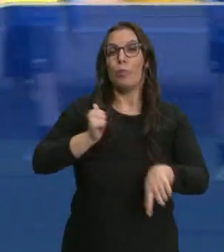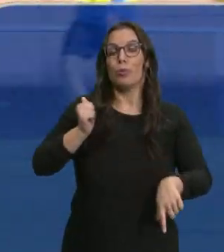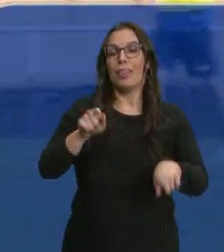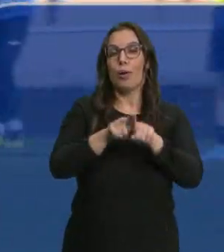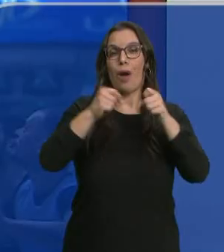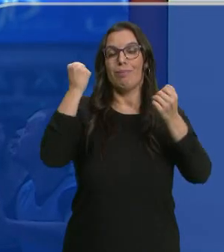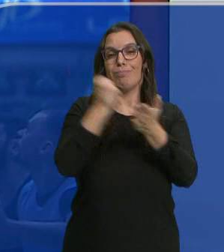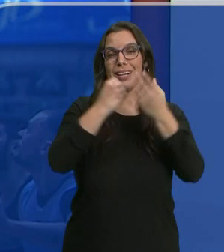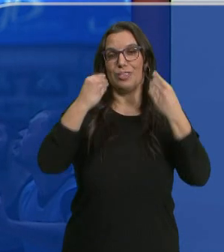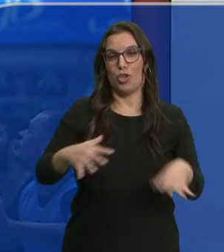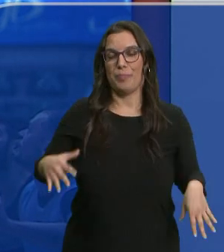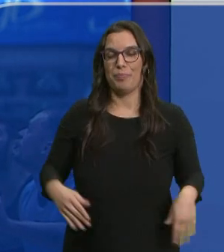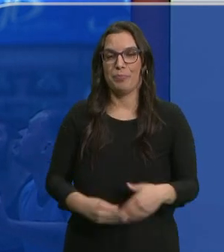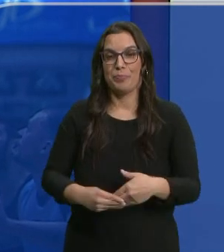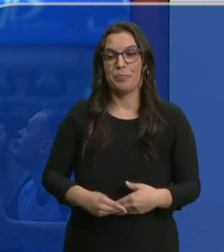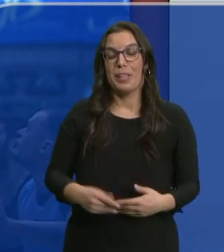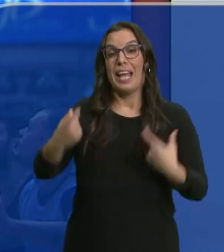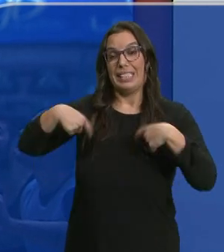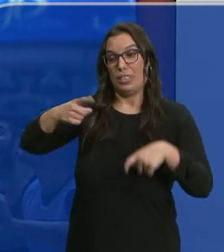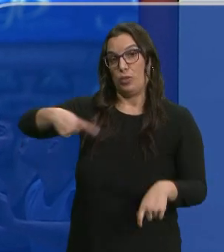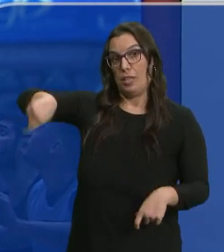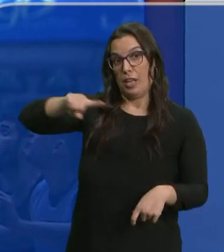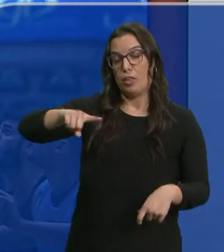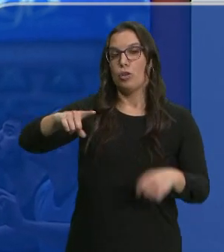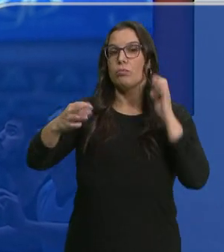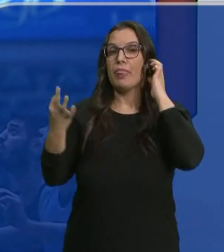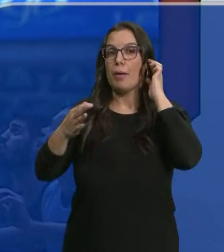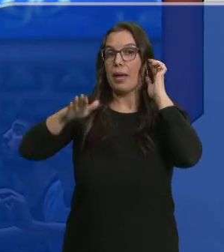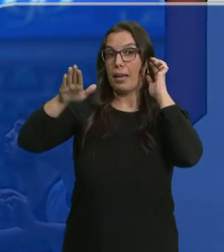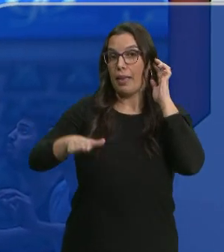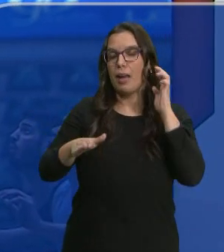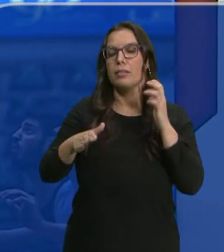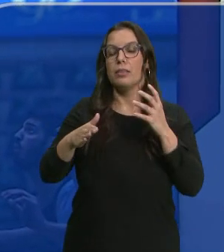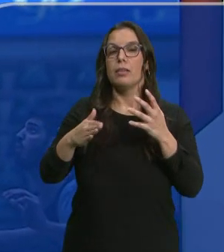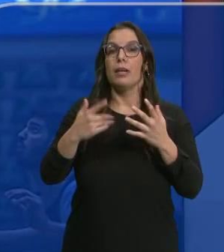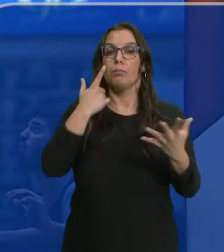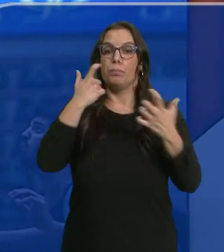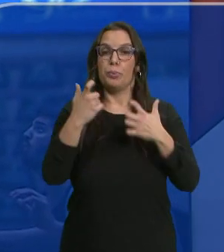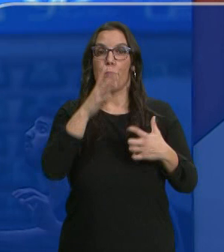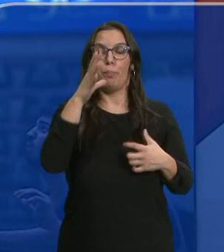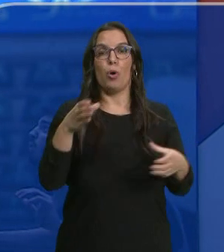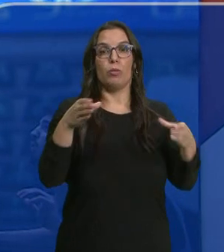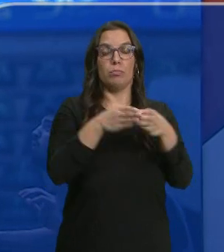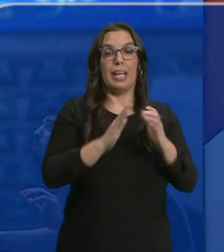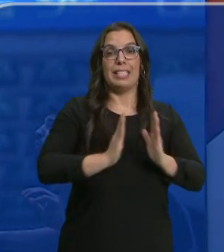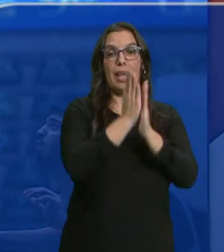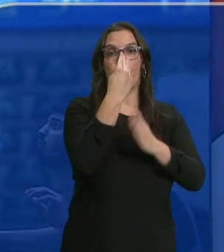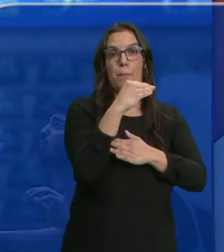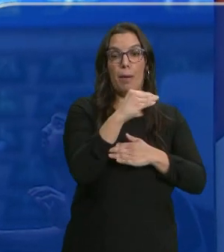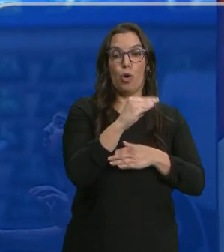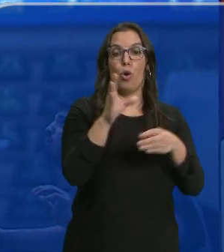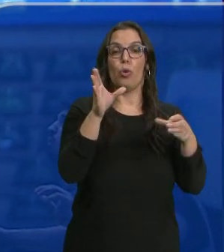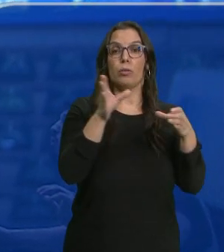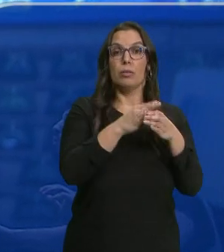oportunidad. Los jugadores del Atlético de Madrid obligados a quedarse contrasta con hasta 4 jugadores del Hereda San Pablo Burgos que no acudirán